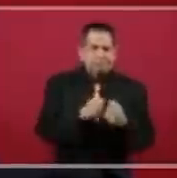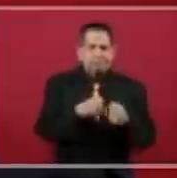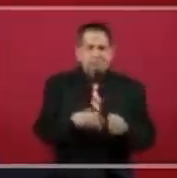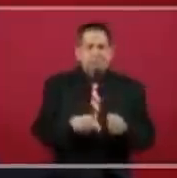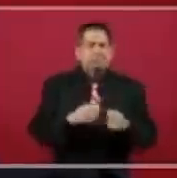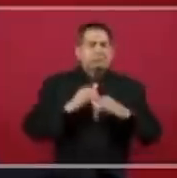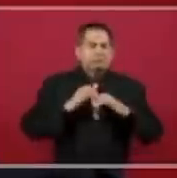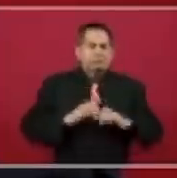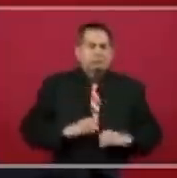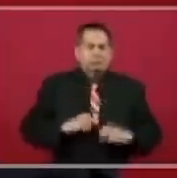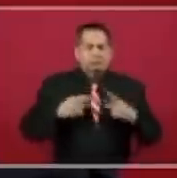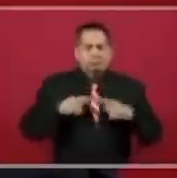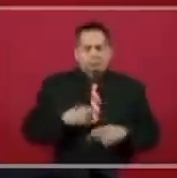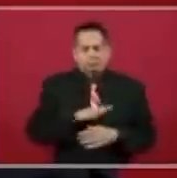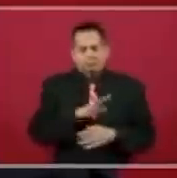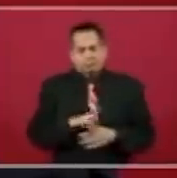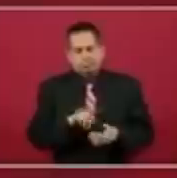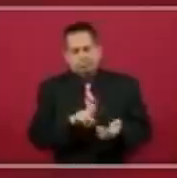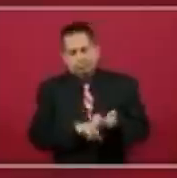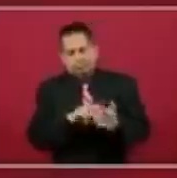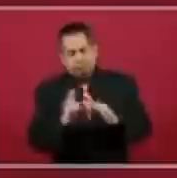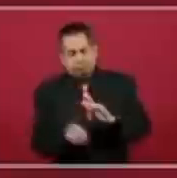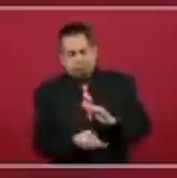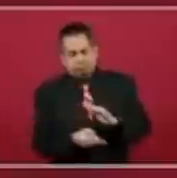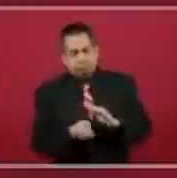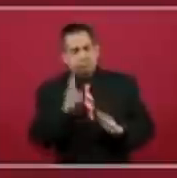de los deudos,